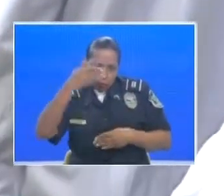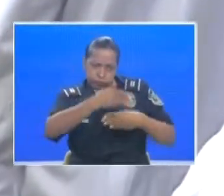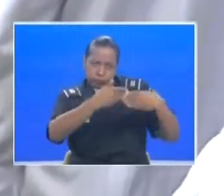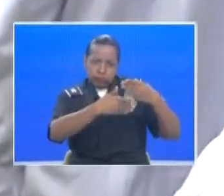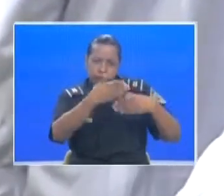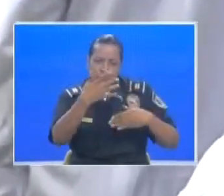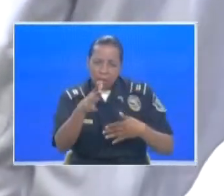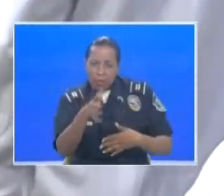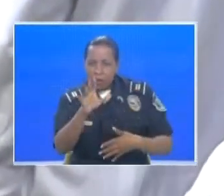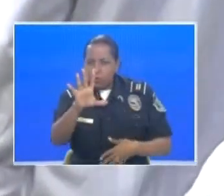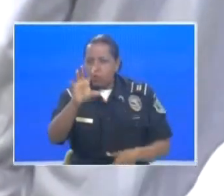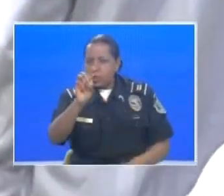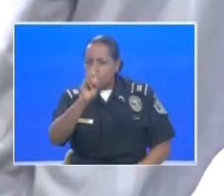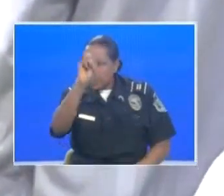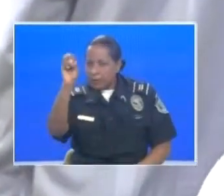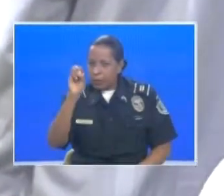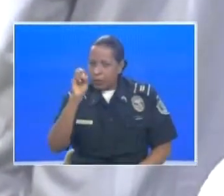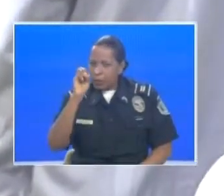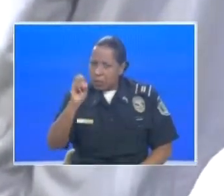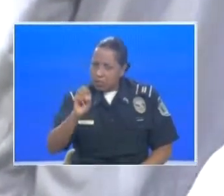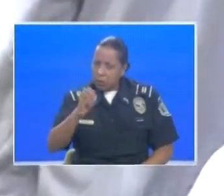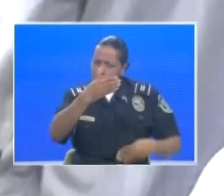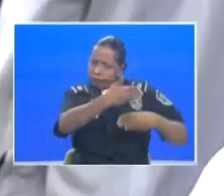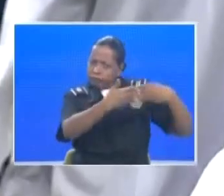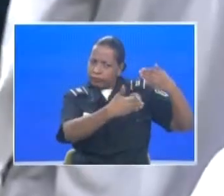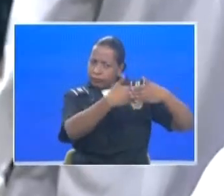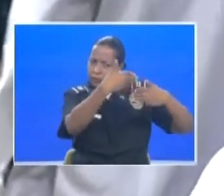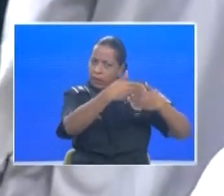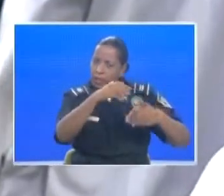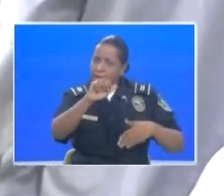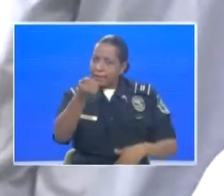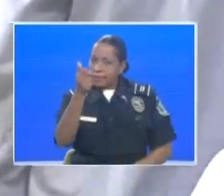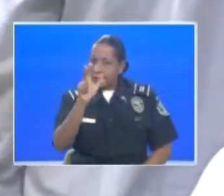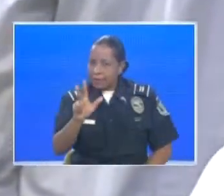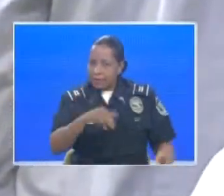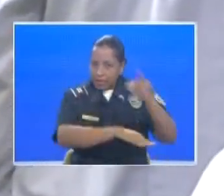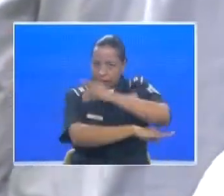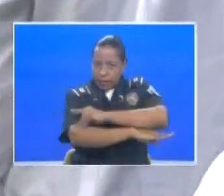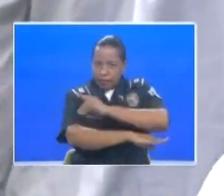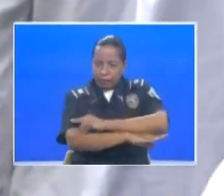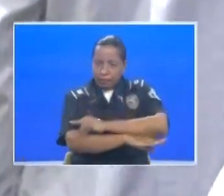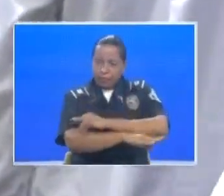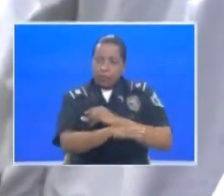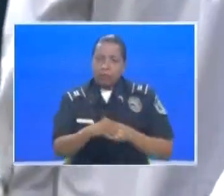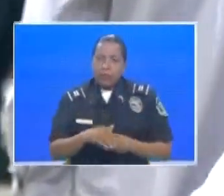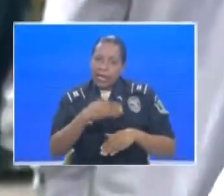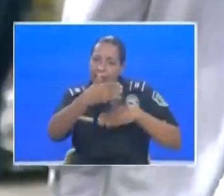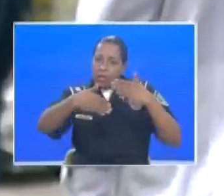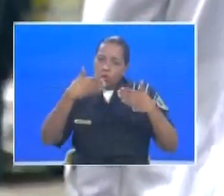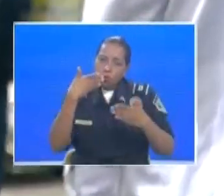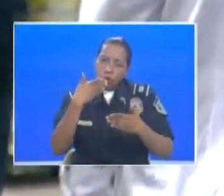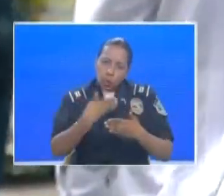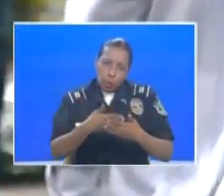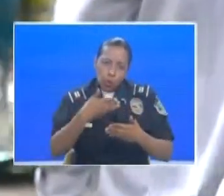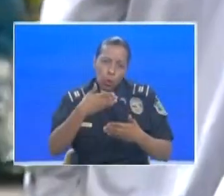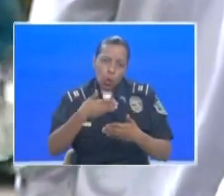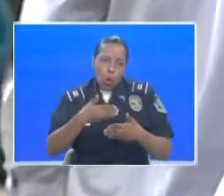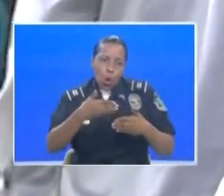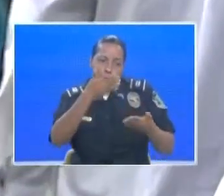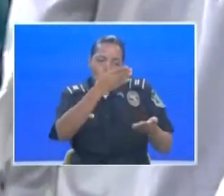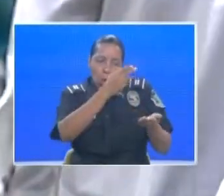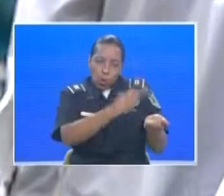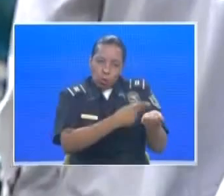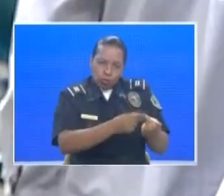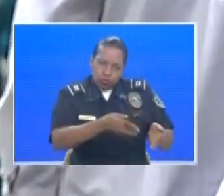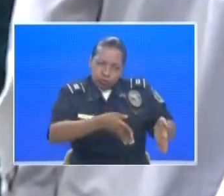un 50% de avance en 13 días. Ya están todos los módulos hoy